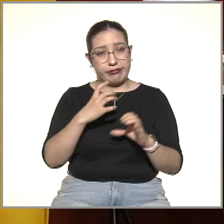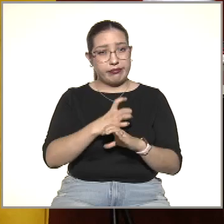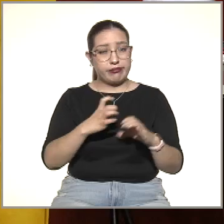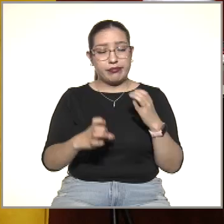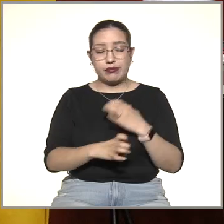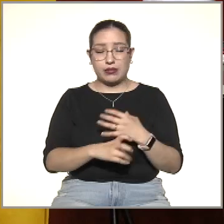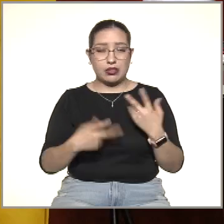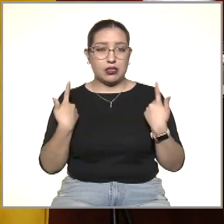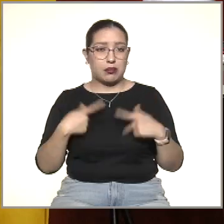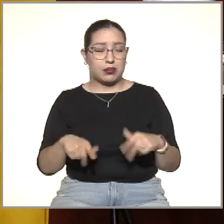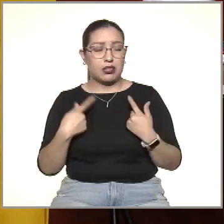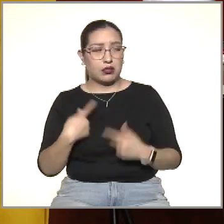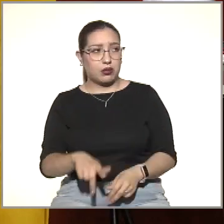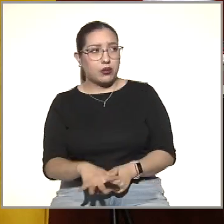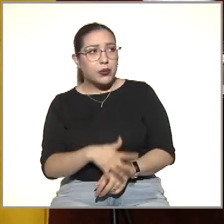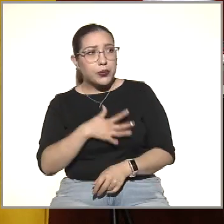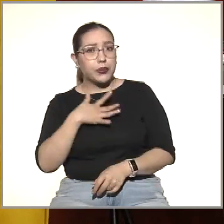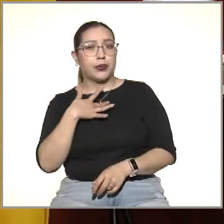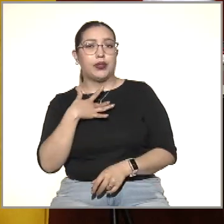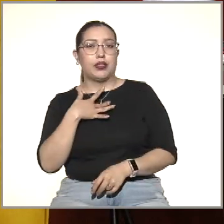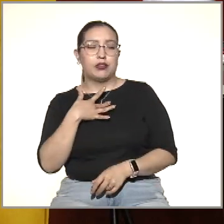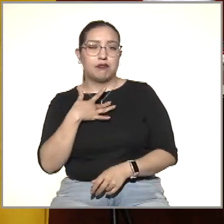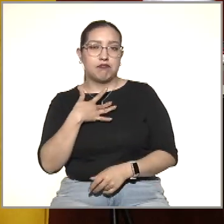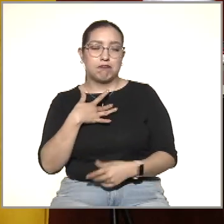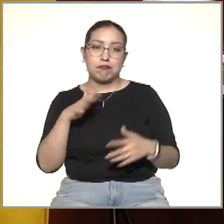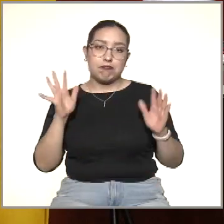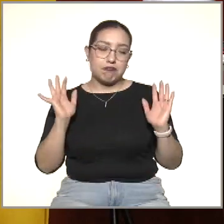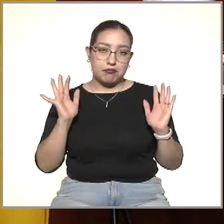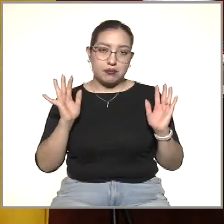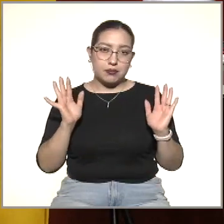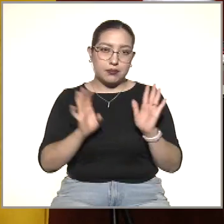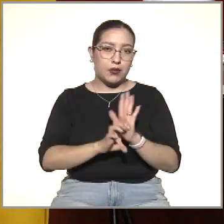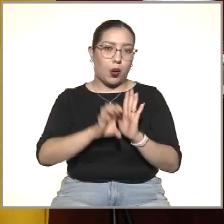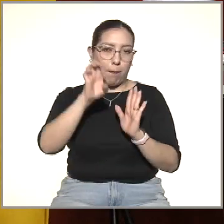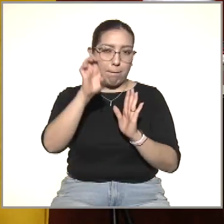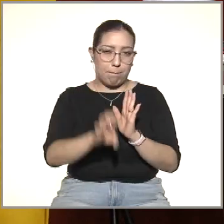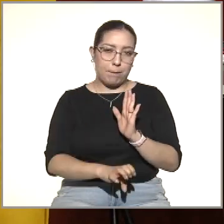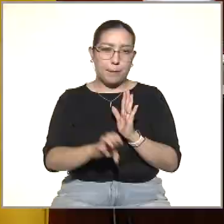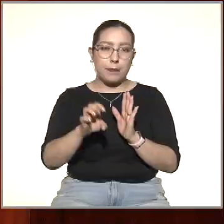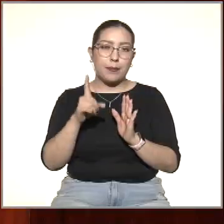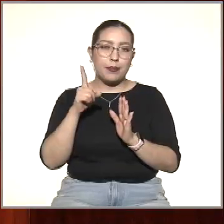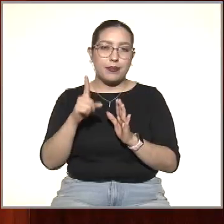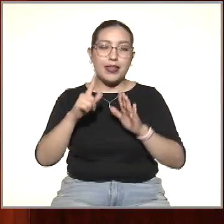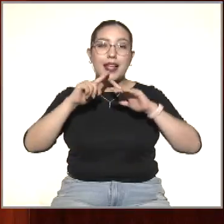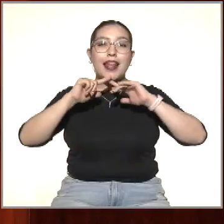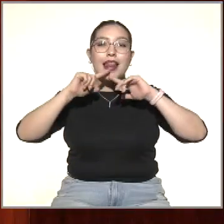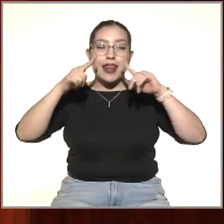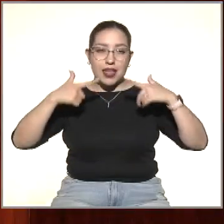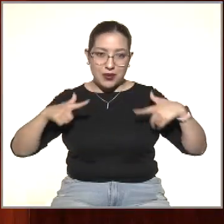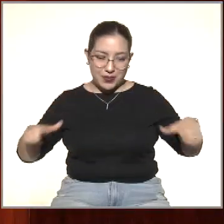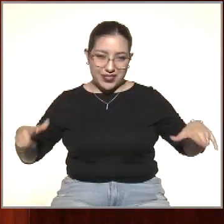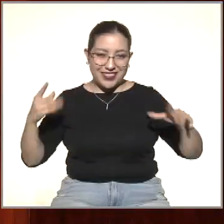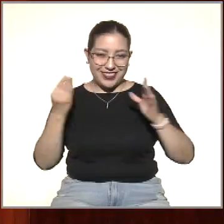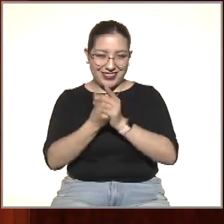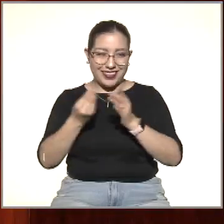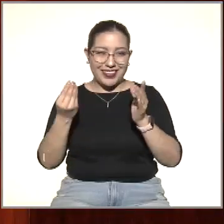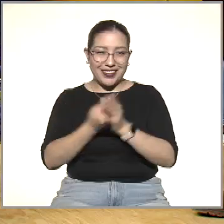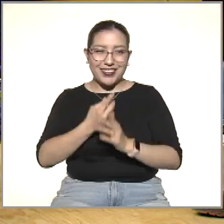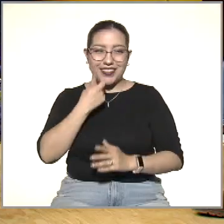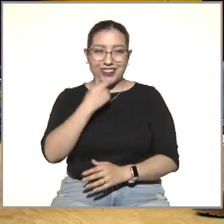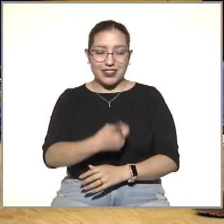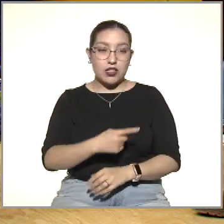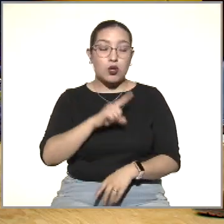persona que no tiene fin. Hay un ejemplo que se usa mucho en los cursos de lingüística. Se estaba peleando un